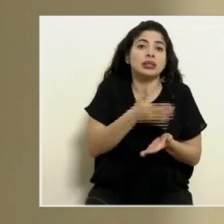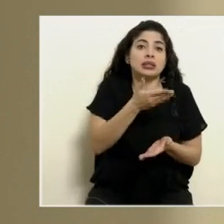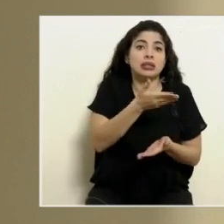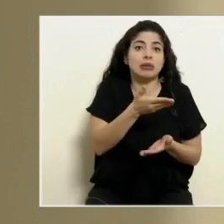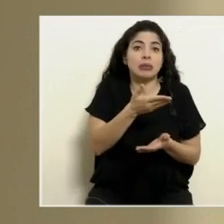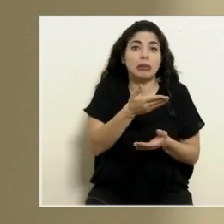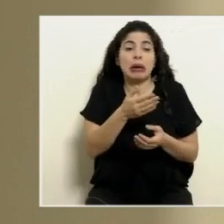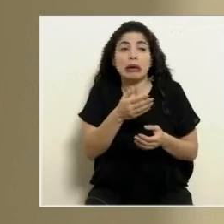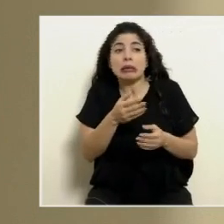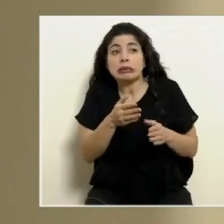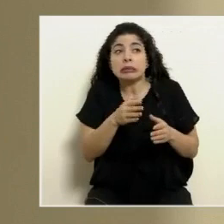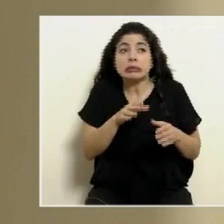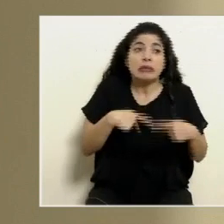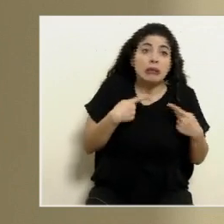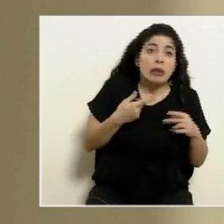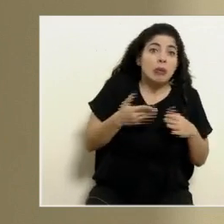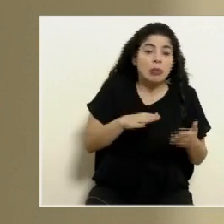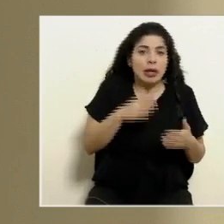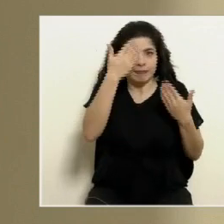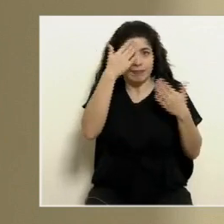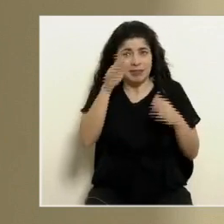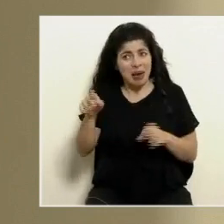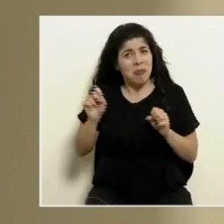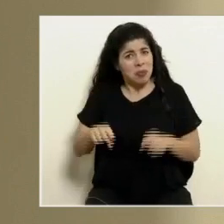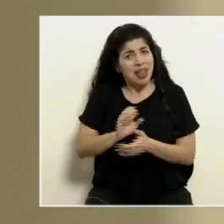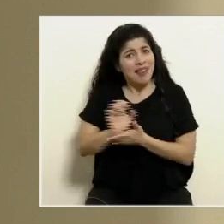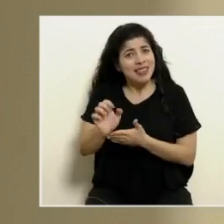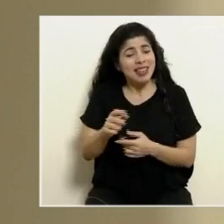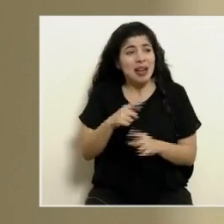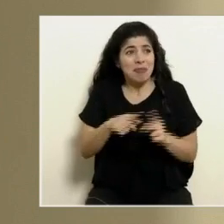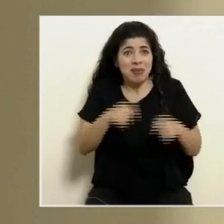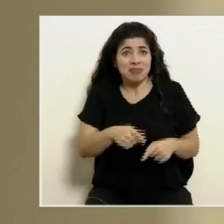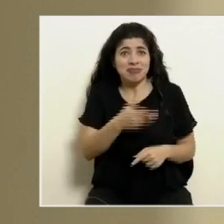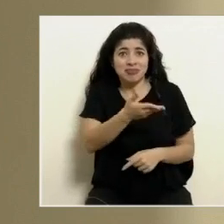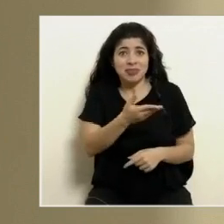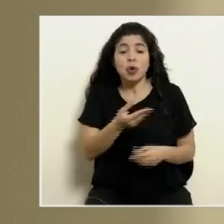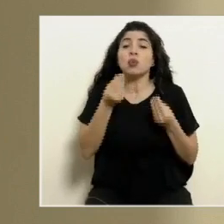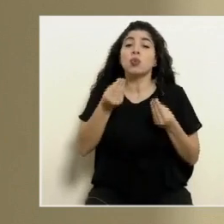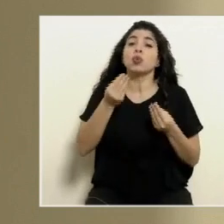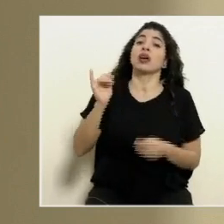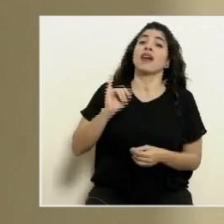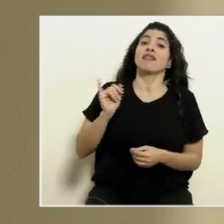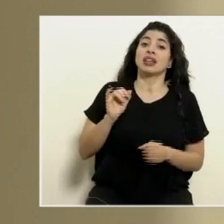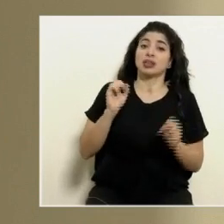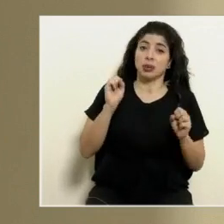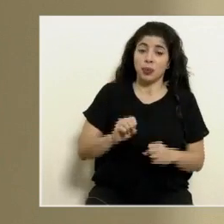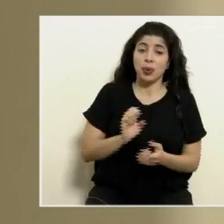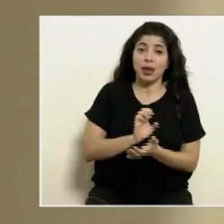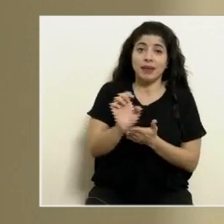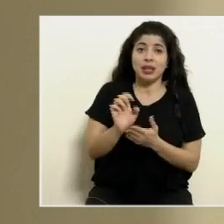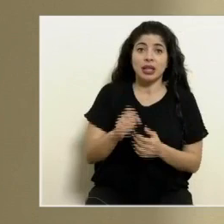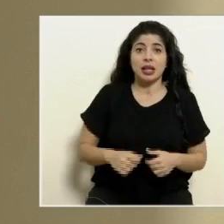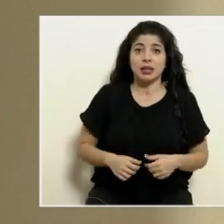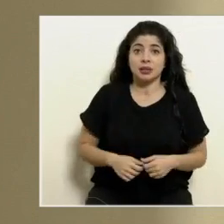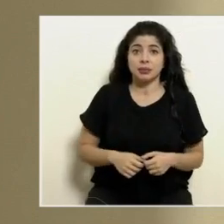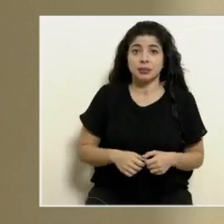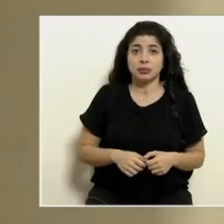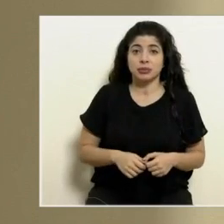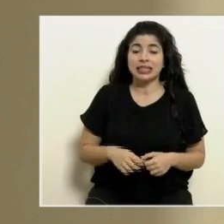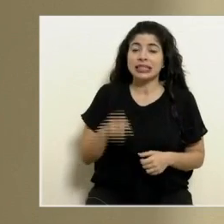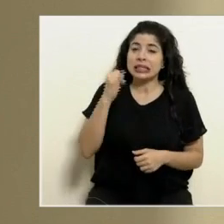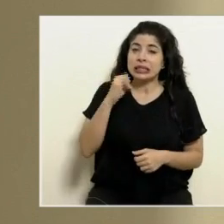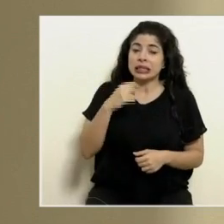muerte. Y a mí eso me duele mucho, porque él pudo haberlo evitado. Muchas de las infecciones se pudieron haber evitado si